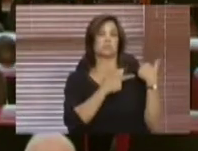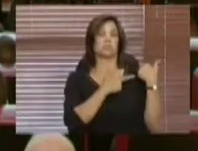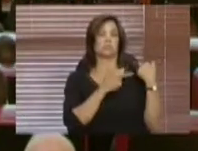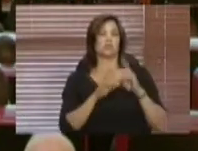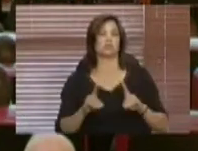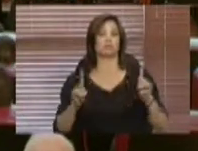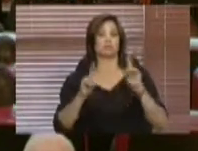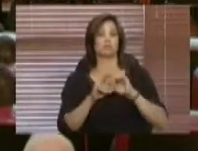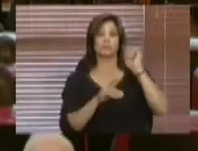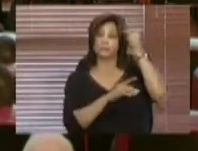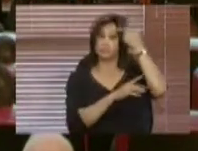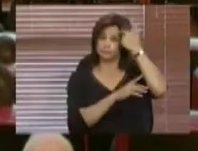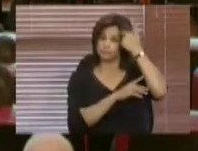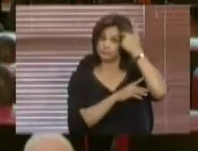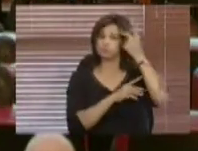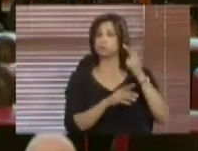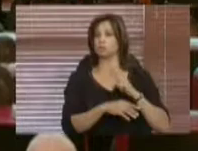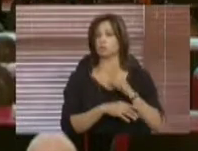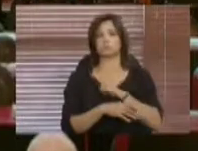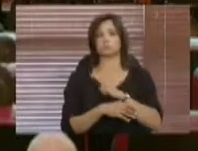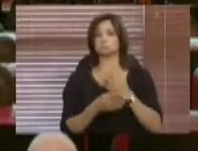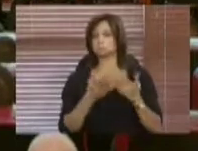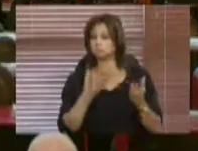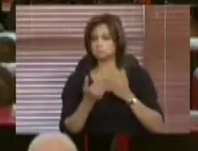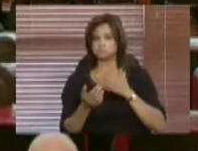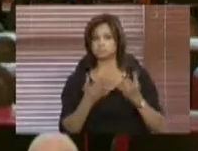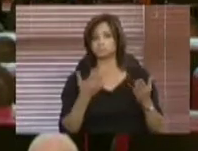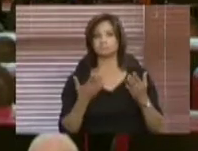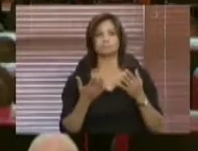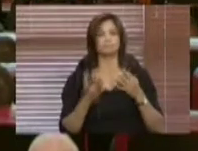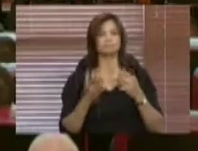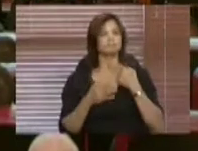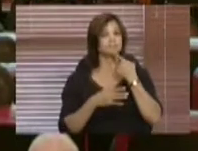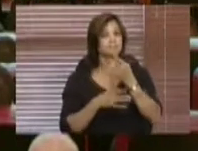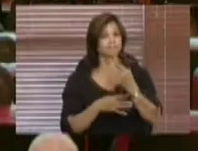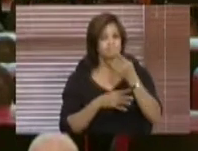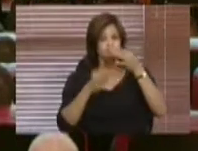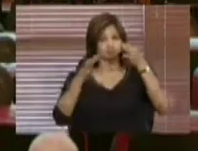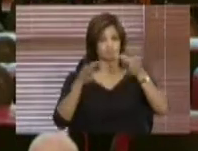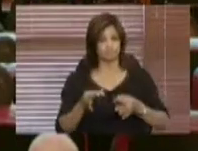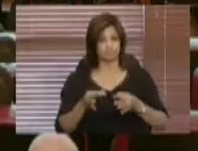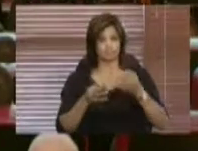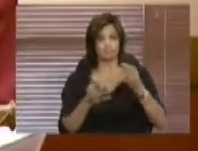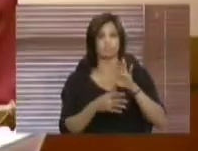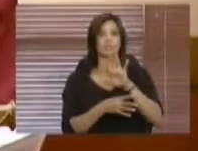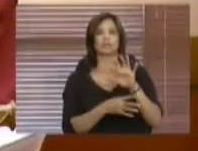actividad gubernamental o legislativa. Esto, como señalamos en la sentencia